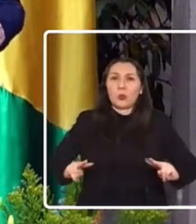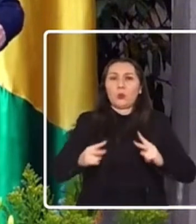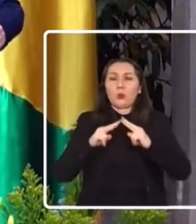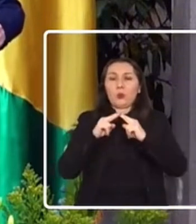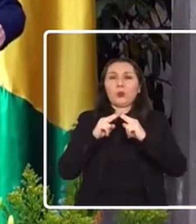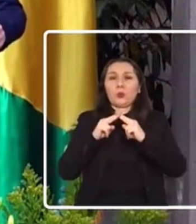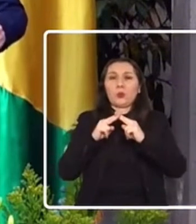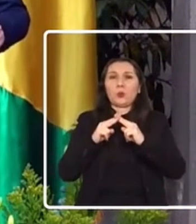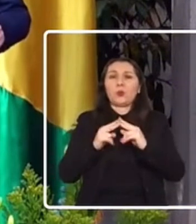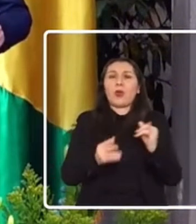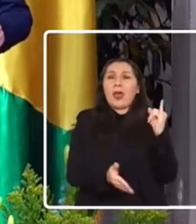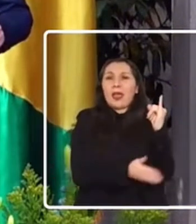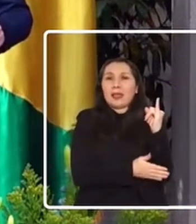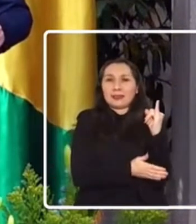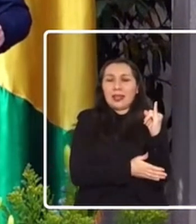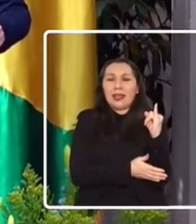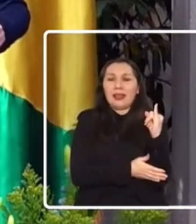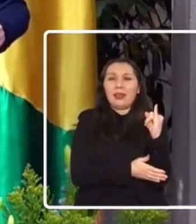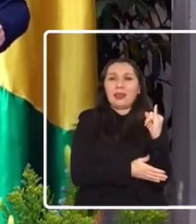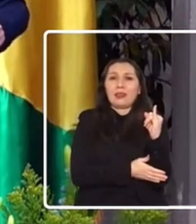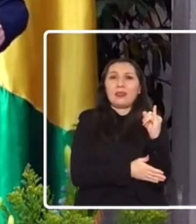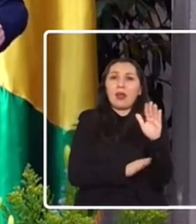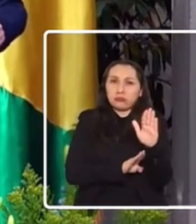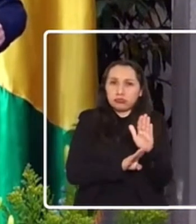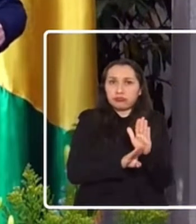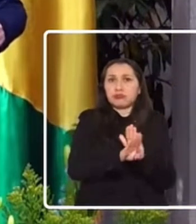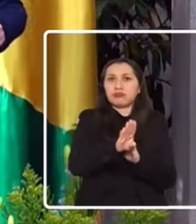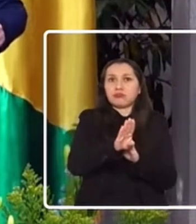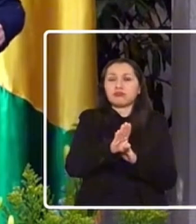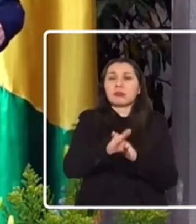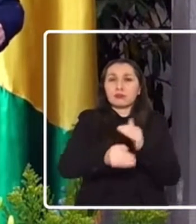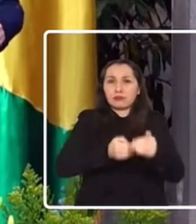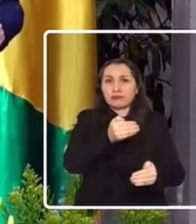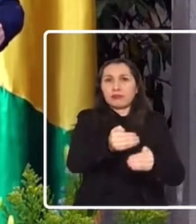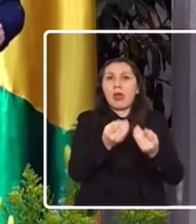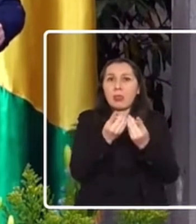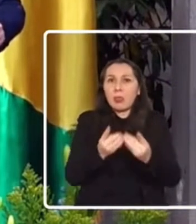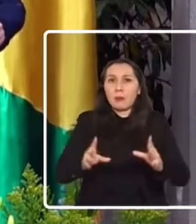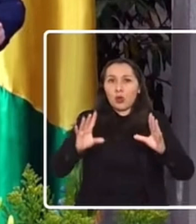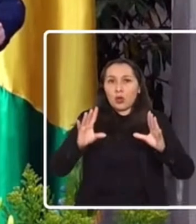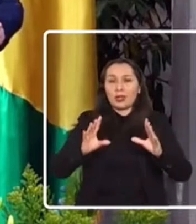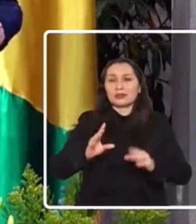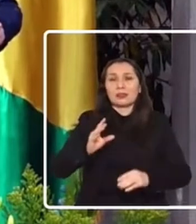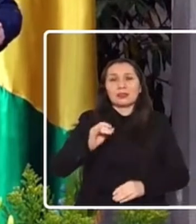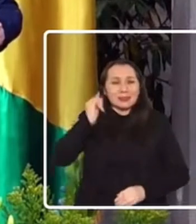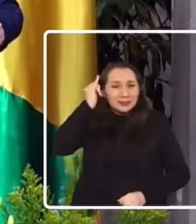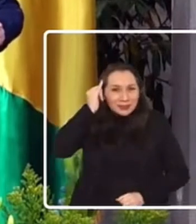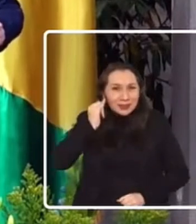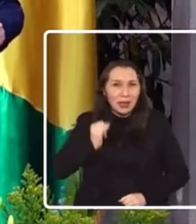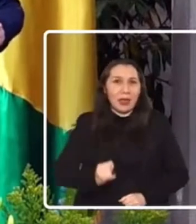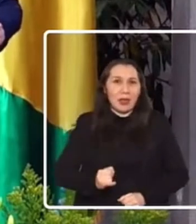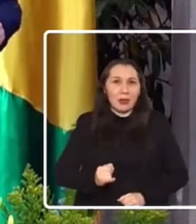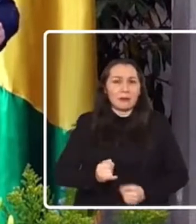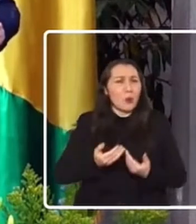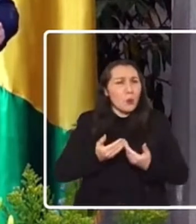construir una izquierda y un progresismo que sea democrático y que siempre,